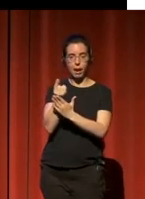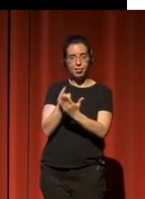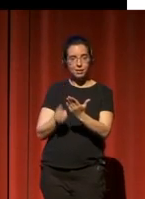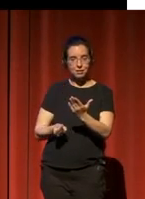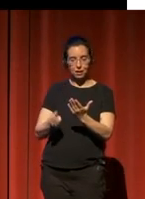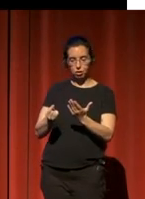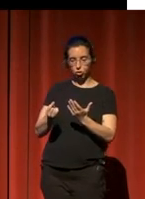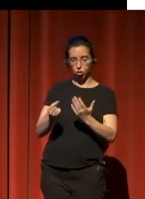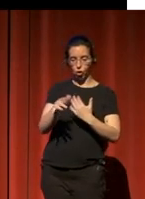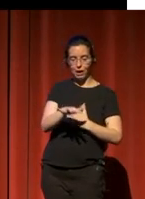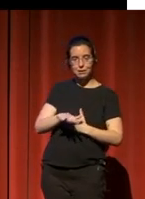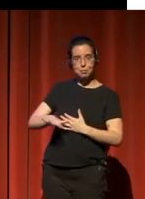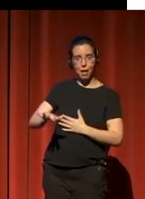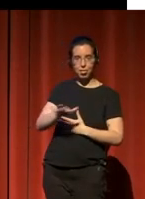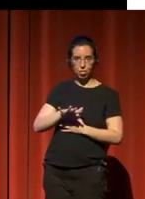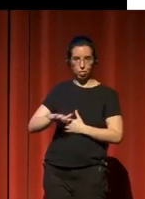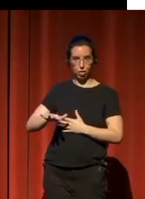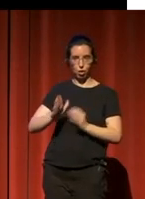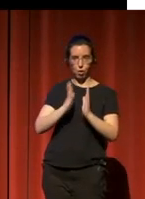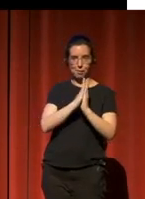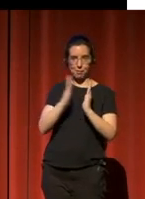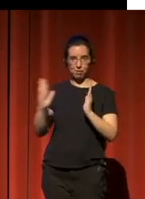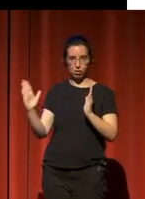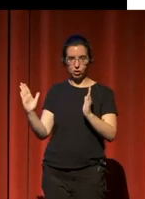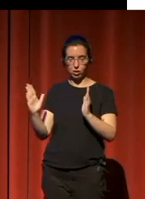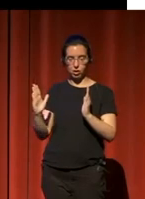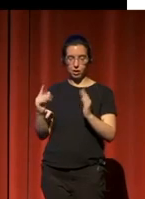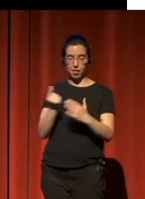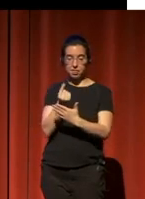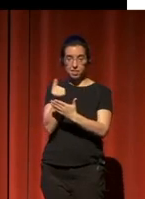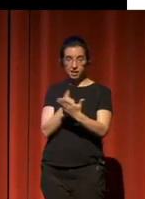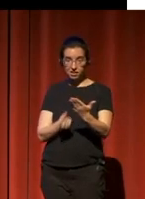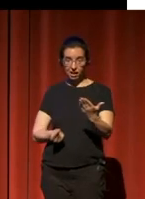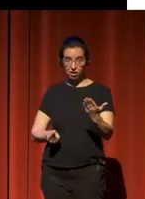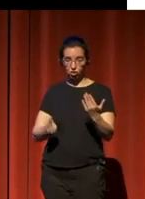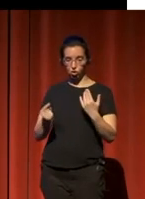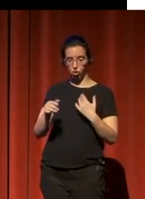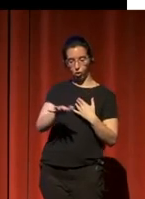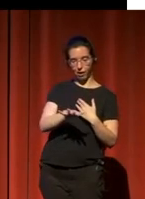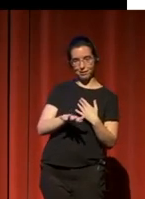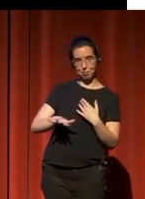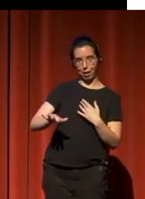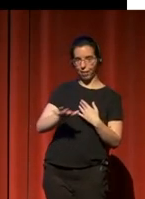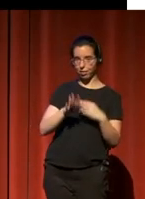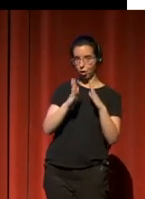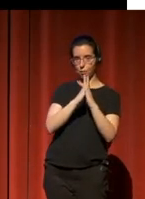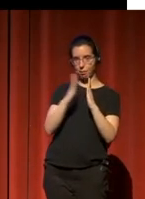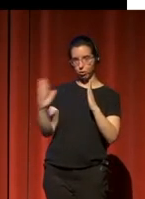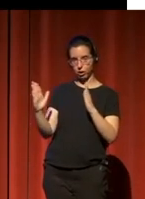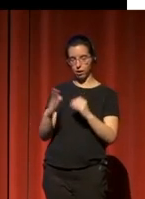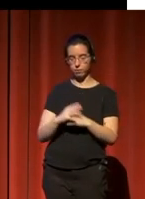de espacios bibliotecarios para el diseño de la biblioteca o o de determinados espacios bibliotecarios